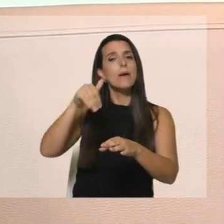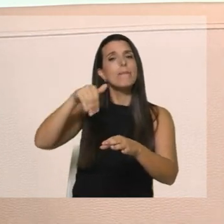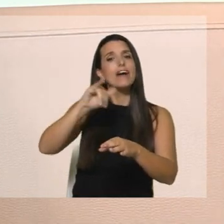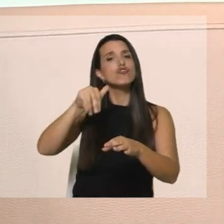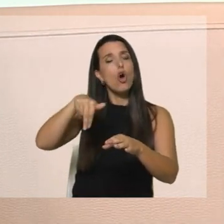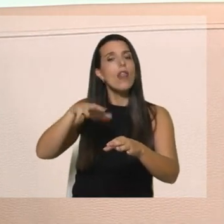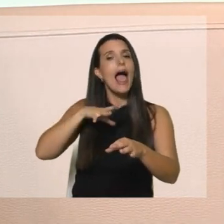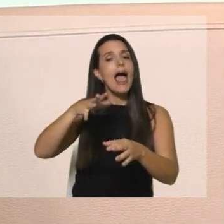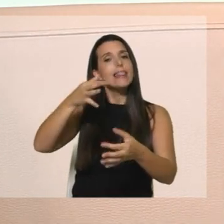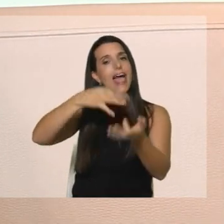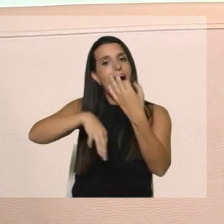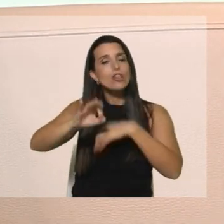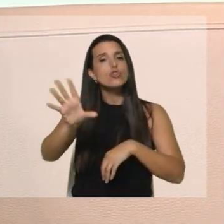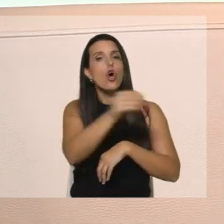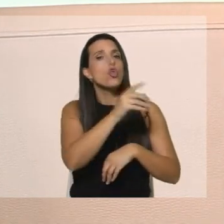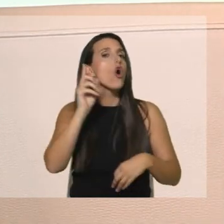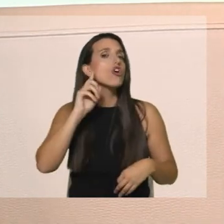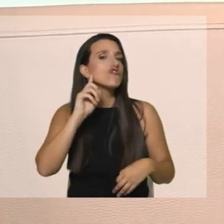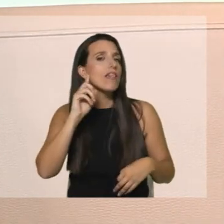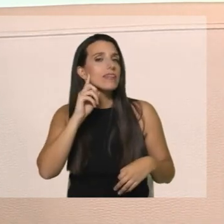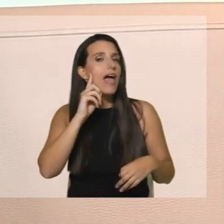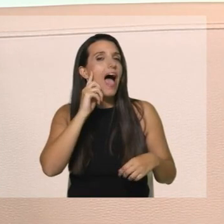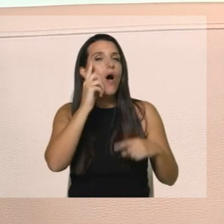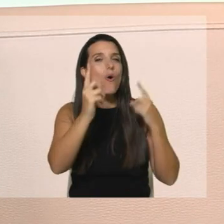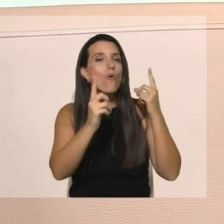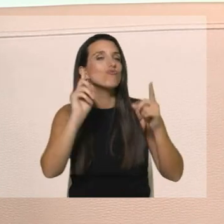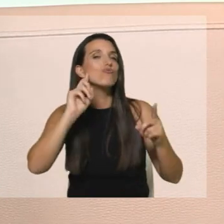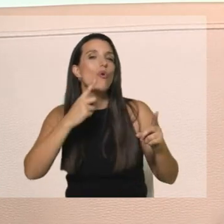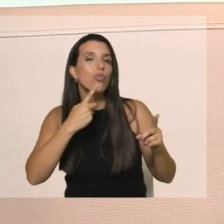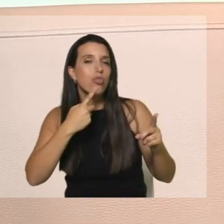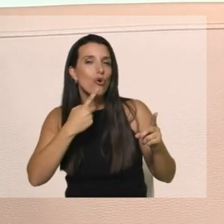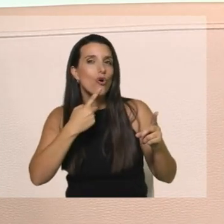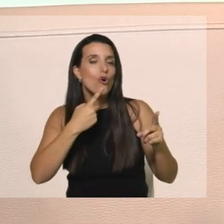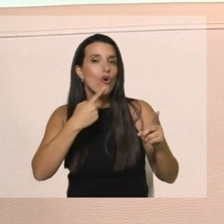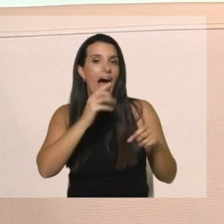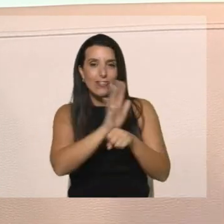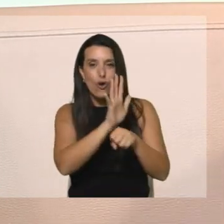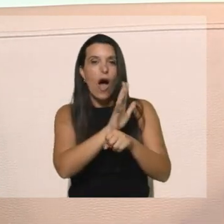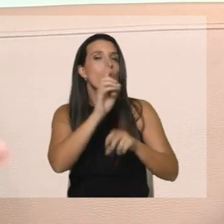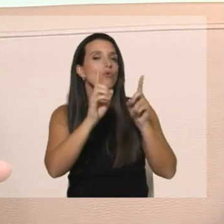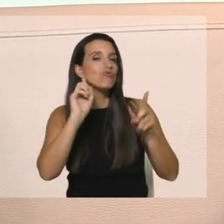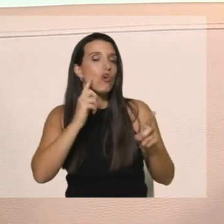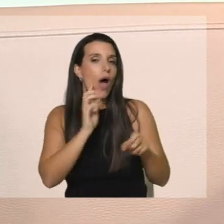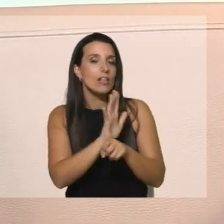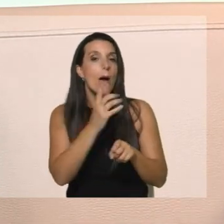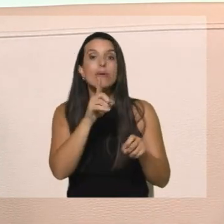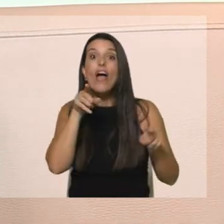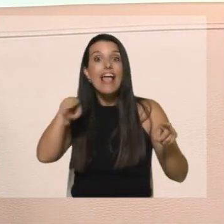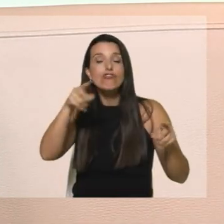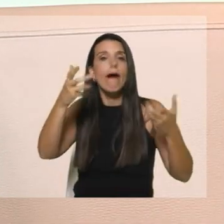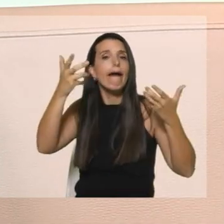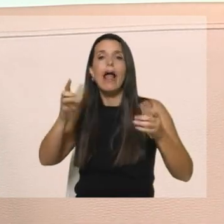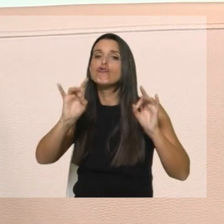una obra donde son todos oyentes y hay alguna persona sorda también incluida en el elenco. Sí. Pero la necesidad que tenían ellos era ver